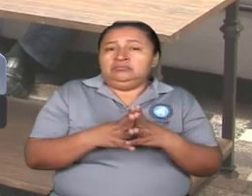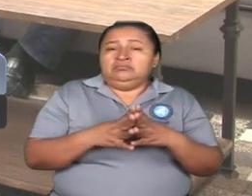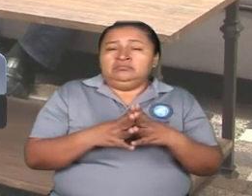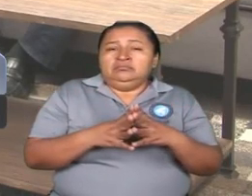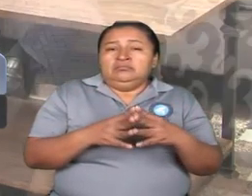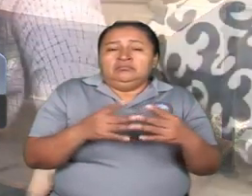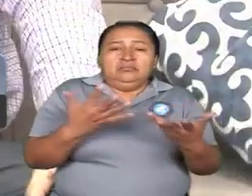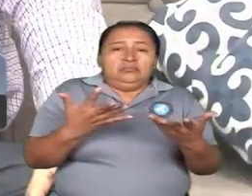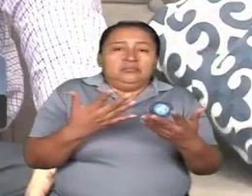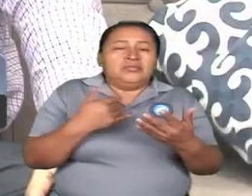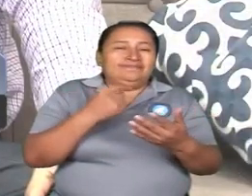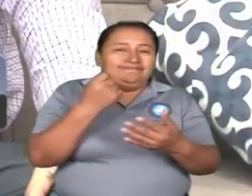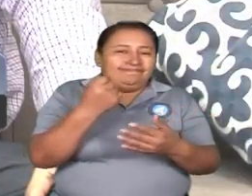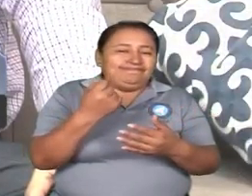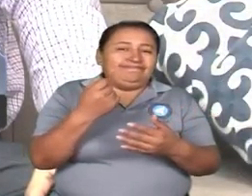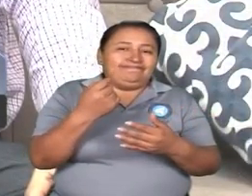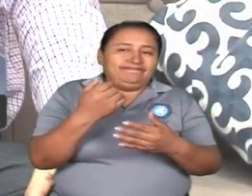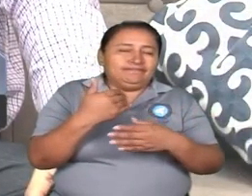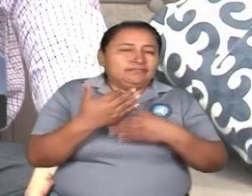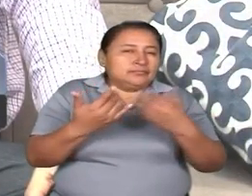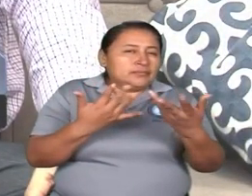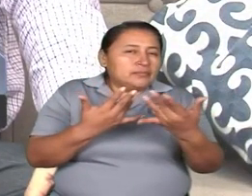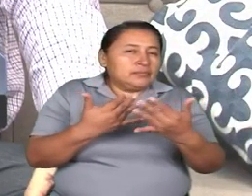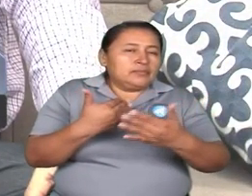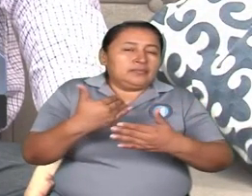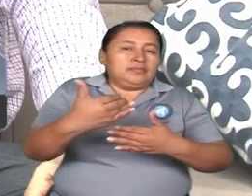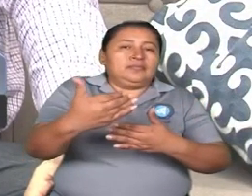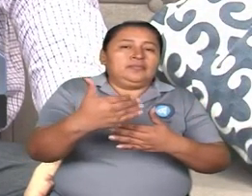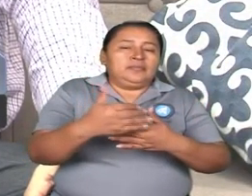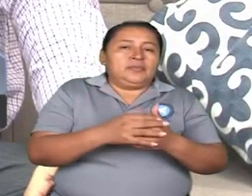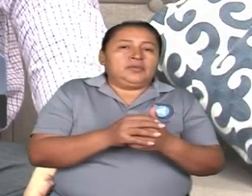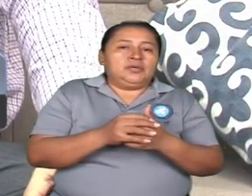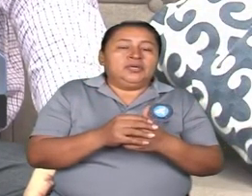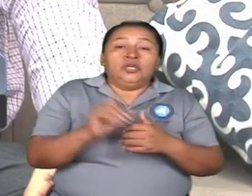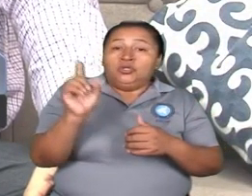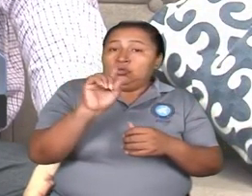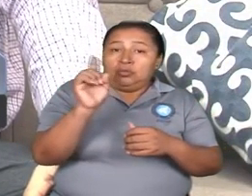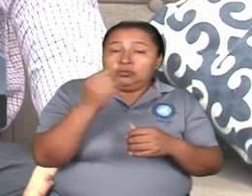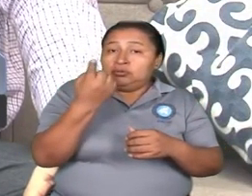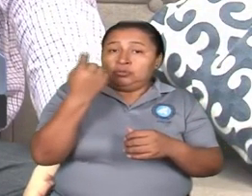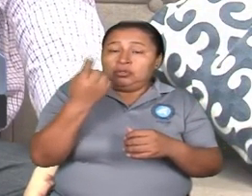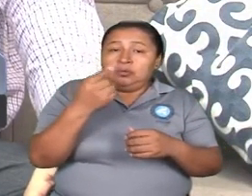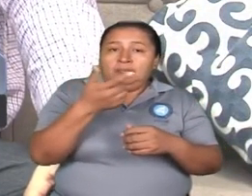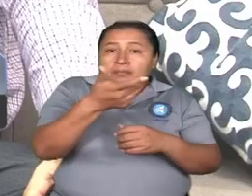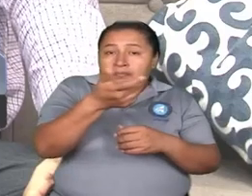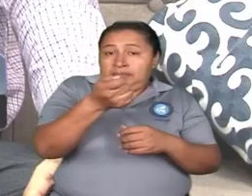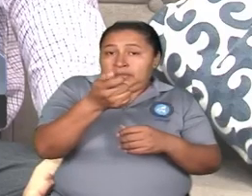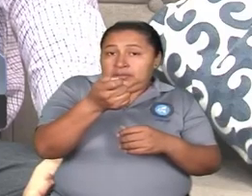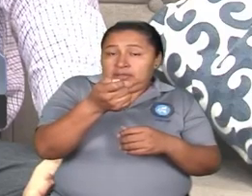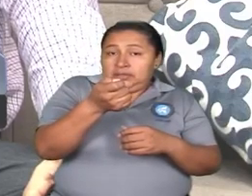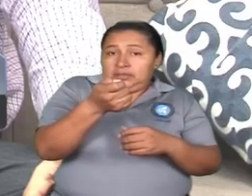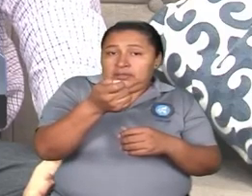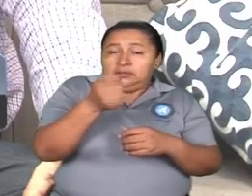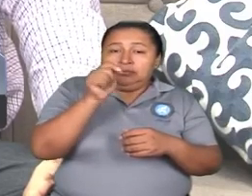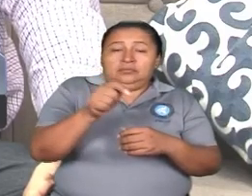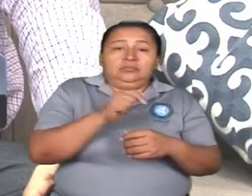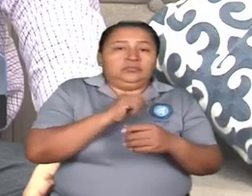un desafío para no solamente para los canales